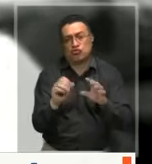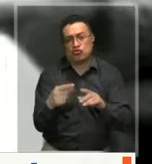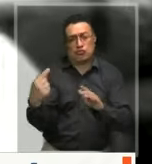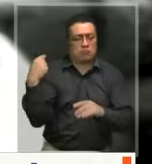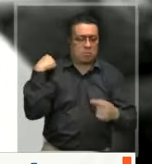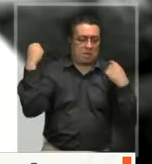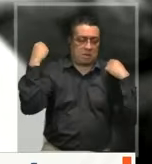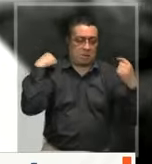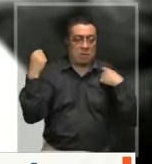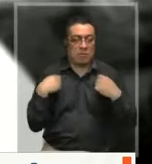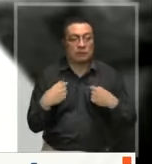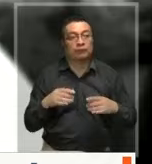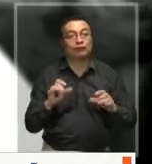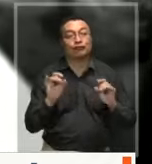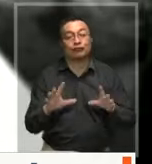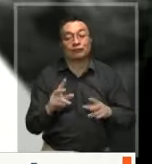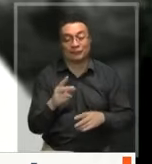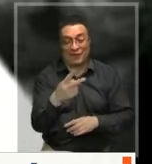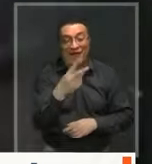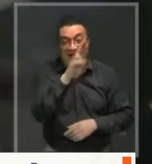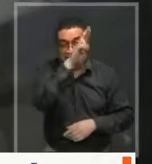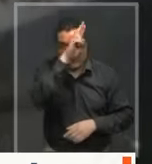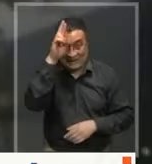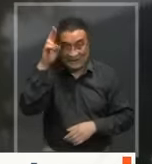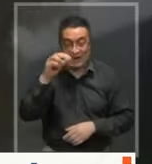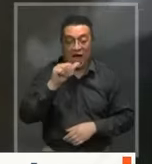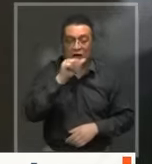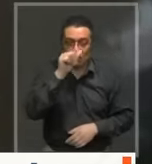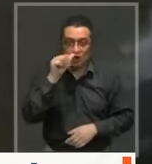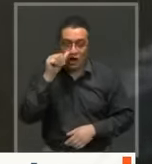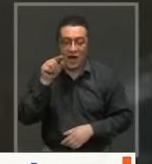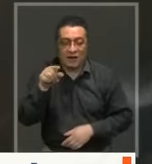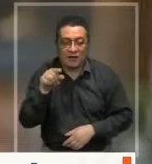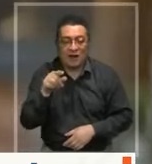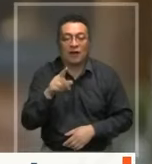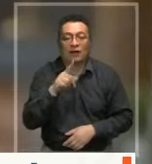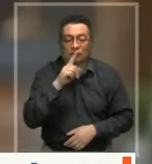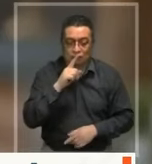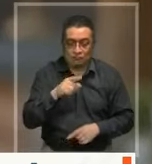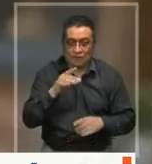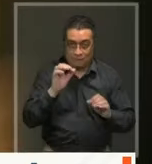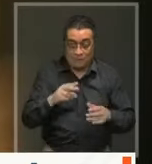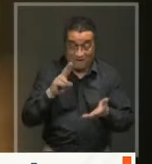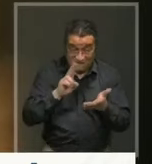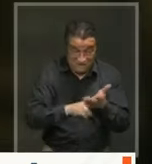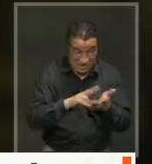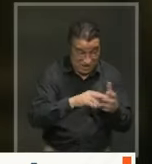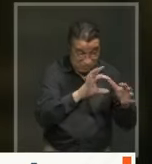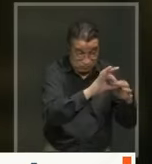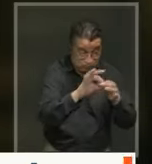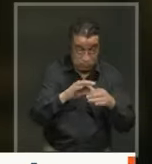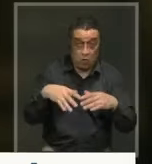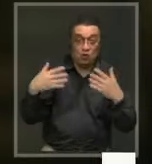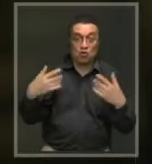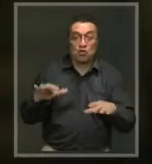Así fue la vida de la reina de la cocaína, un nombre que nos recuerda que la realidad muchas veces supera la ficción.